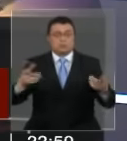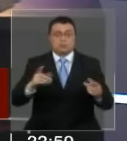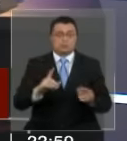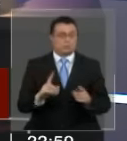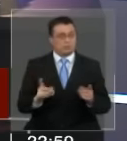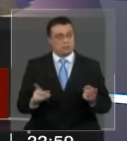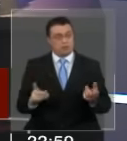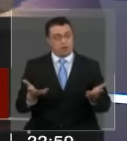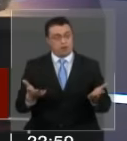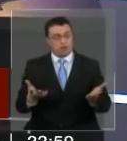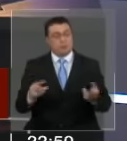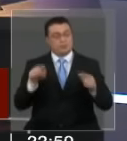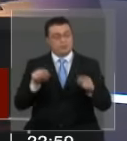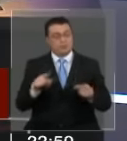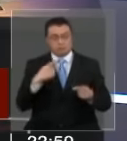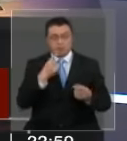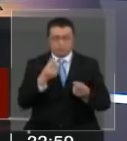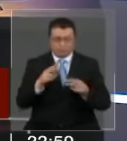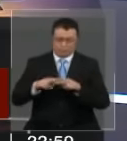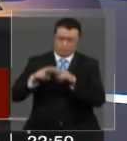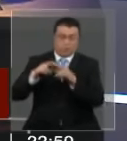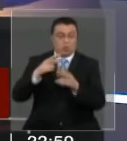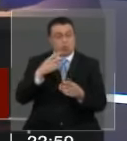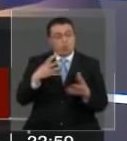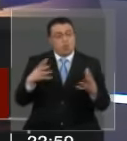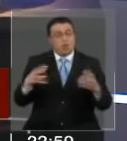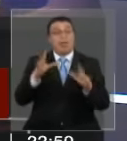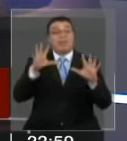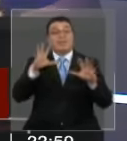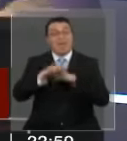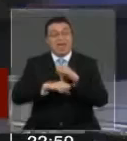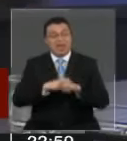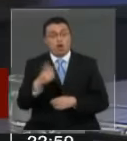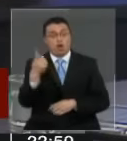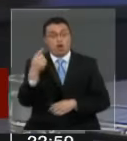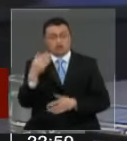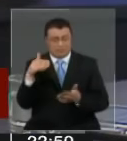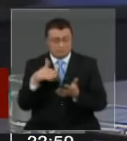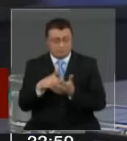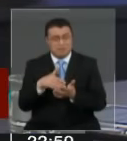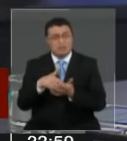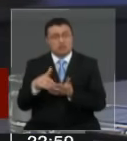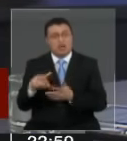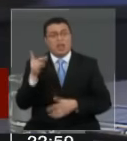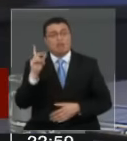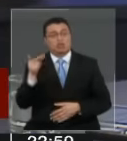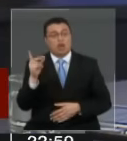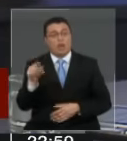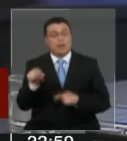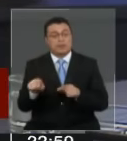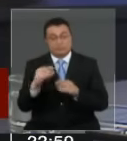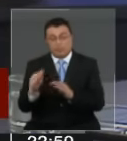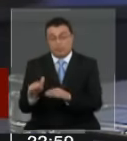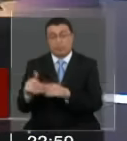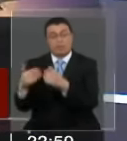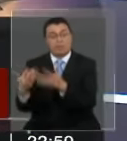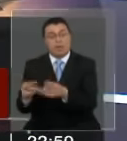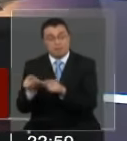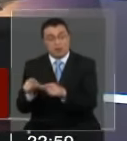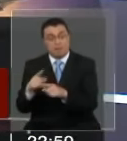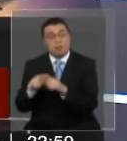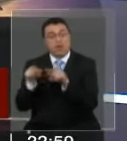de una cantidad de dinero que es absurda. Estamos hablando de que en 10 años 11 mil millones de dólares, ¿ya?, se han entregado para